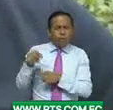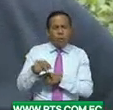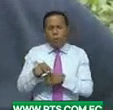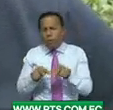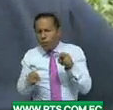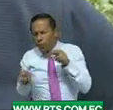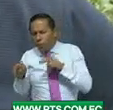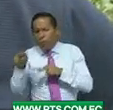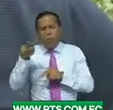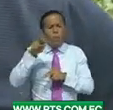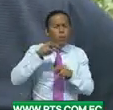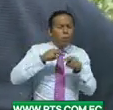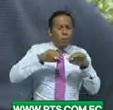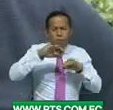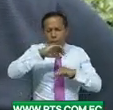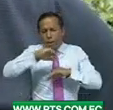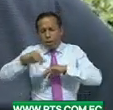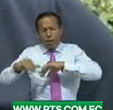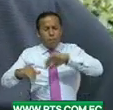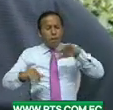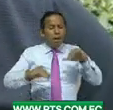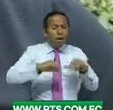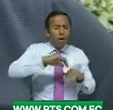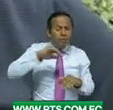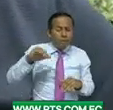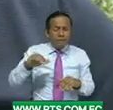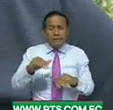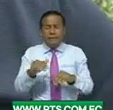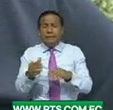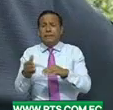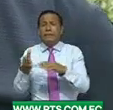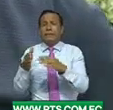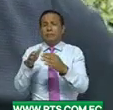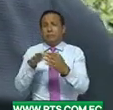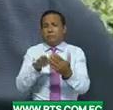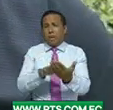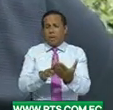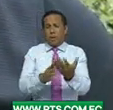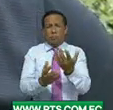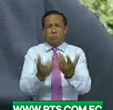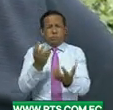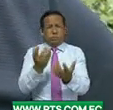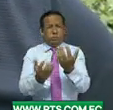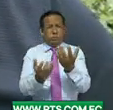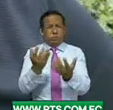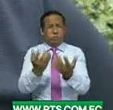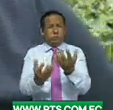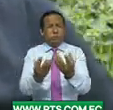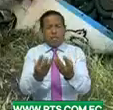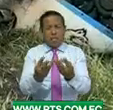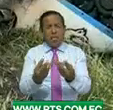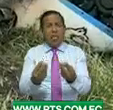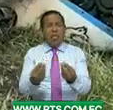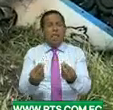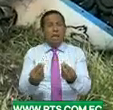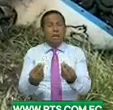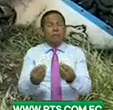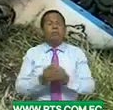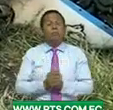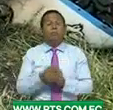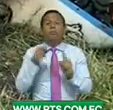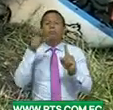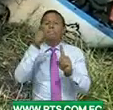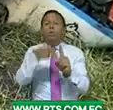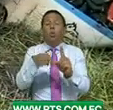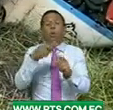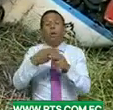poder llegar y verificar, porque se encontraba calcinado el cuerpo y se encontraba la avioneta también, pues estaba destruida, ¿no? Se conoció que Mejía